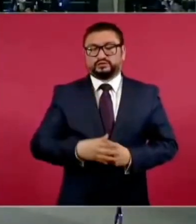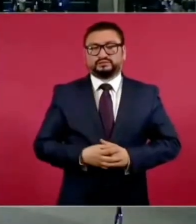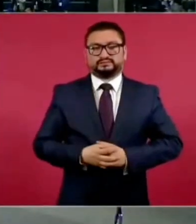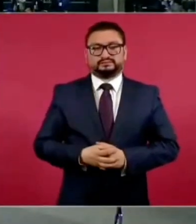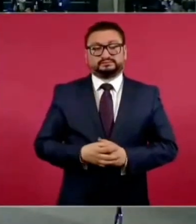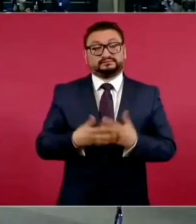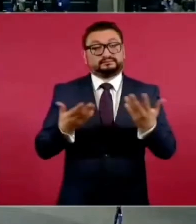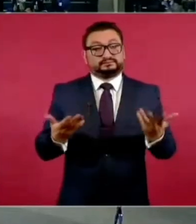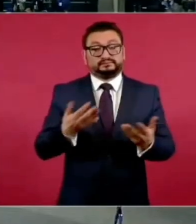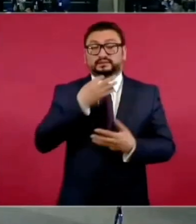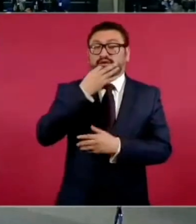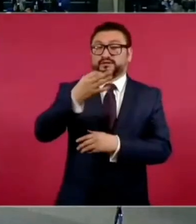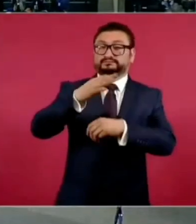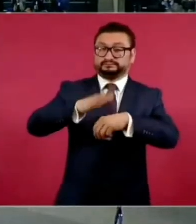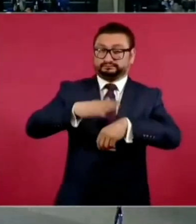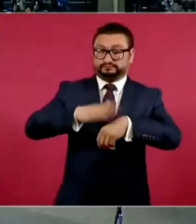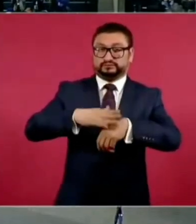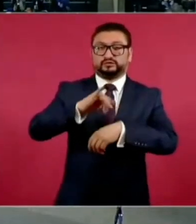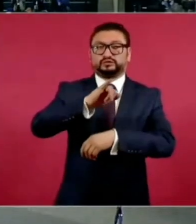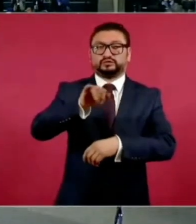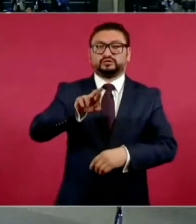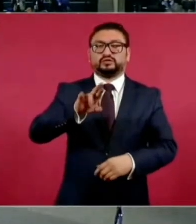Pues decirle a Jorge